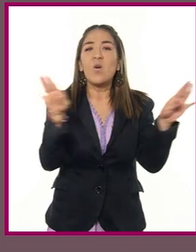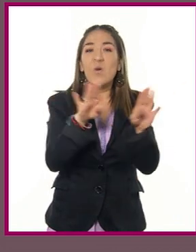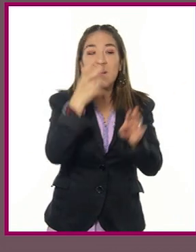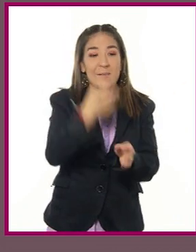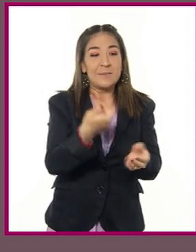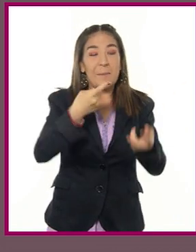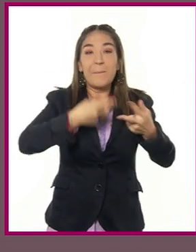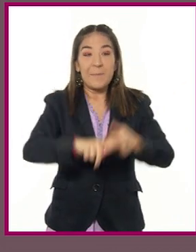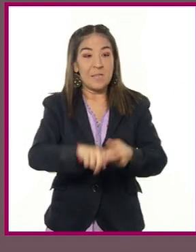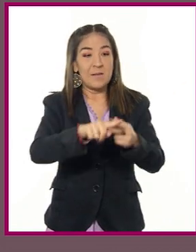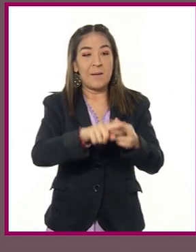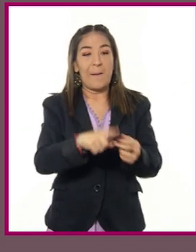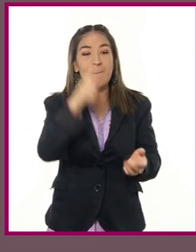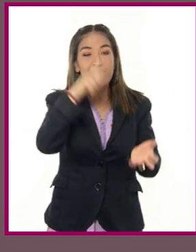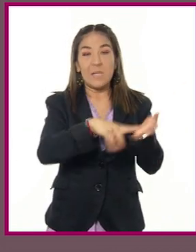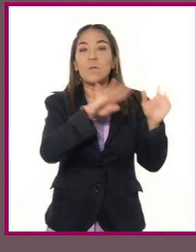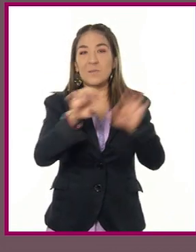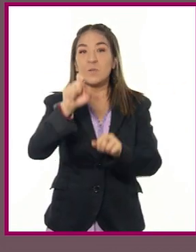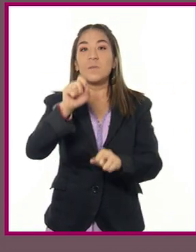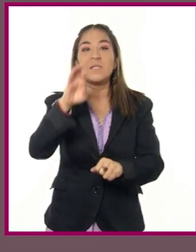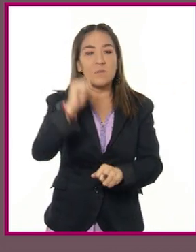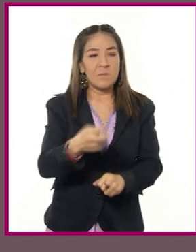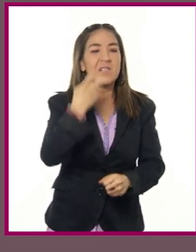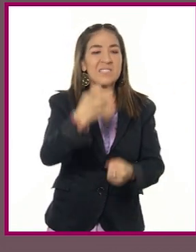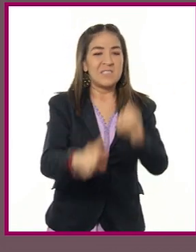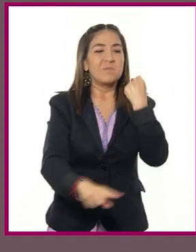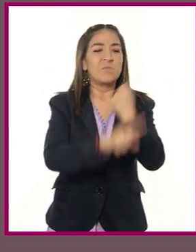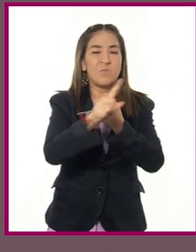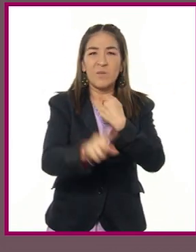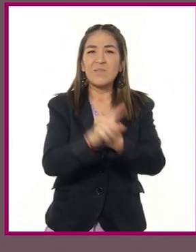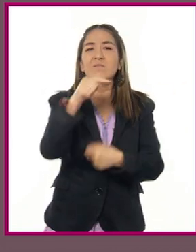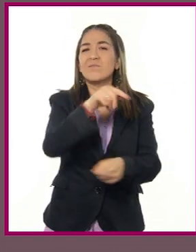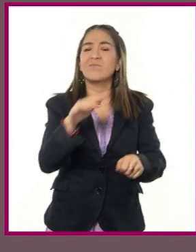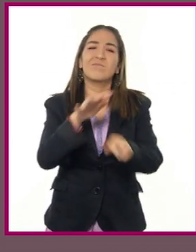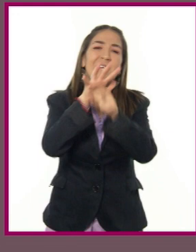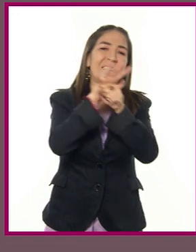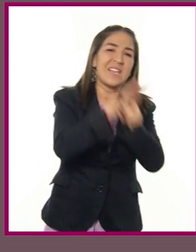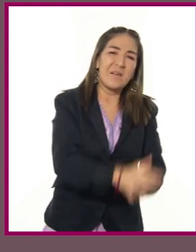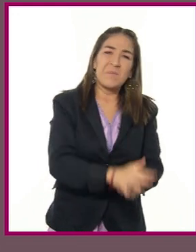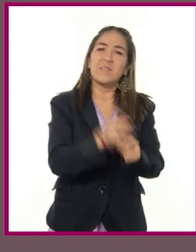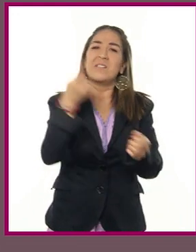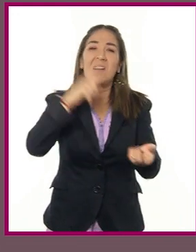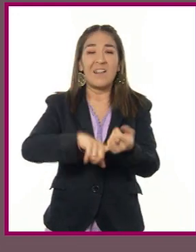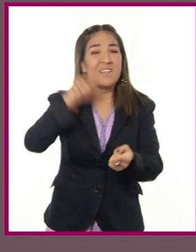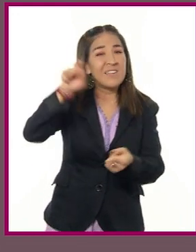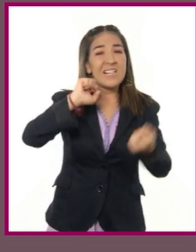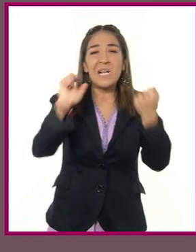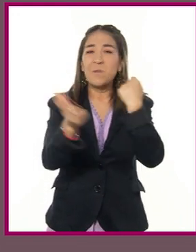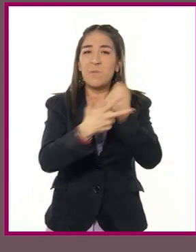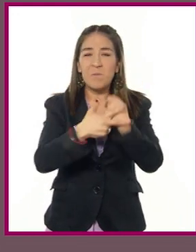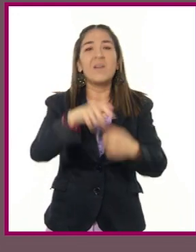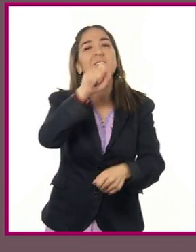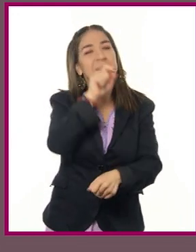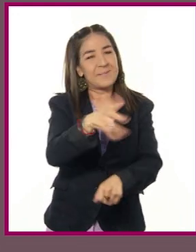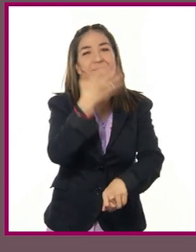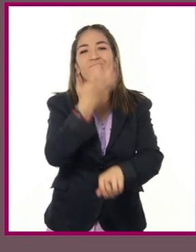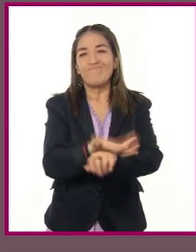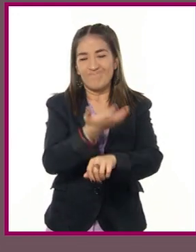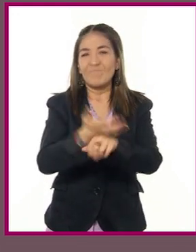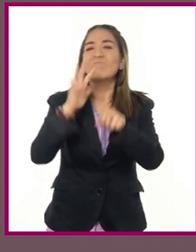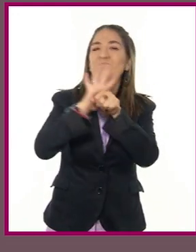momento decisivo, sobre todo porque provocó un desempleo masivo en toda Europa y en Estados Unidos de